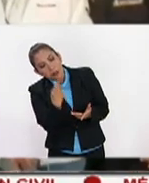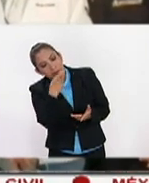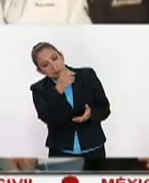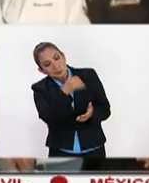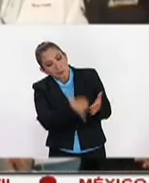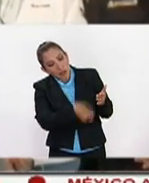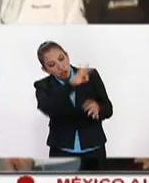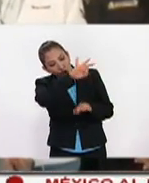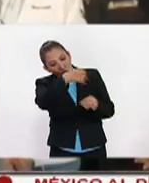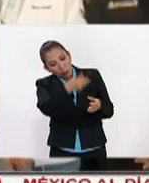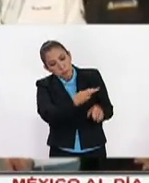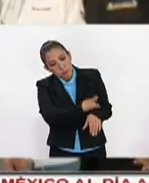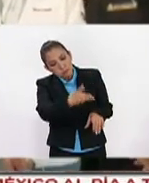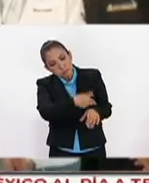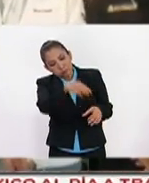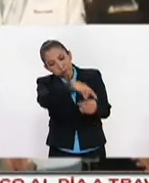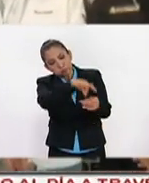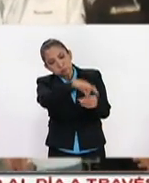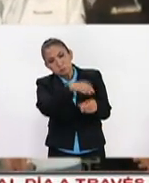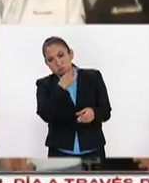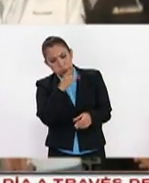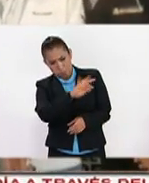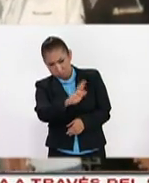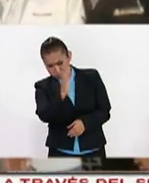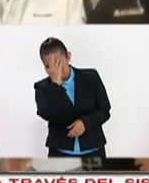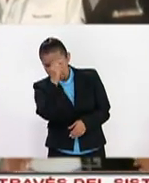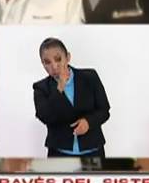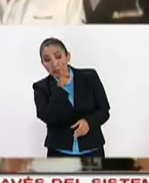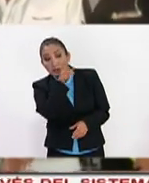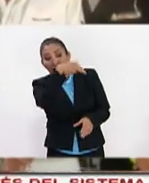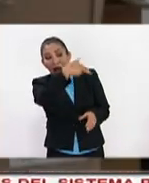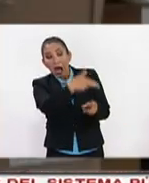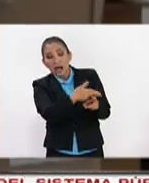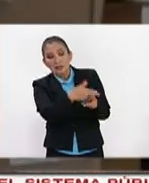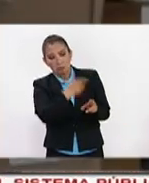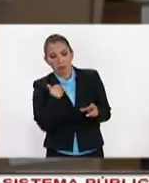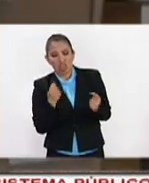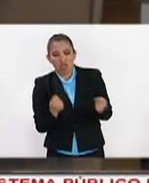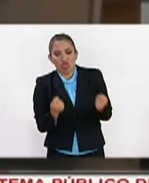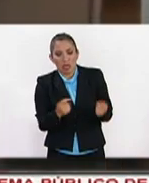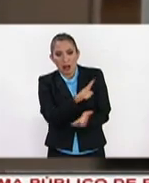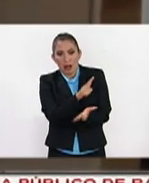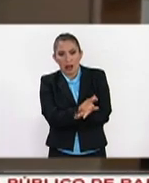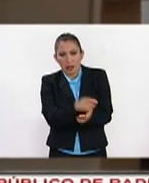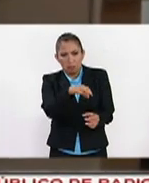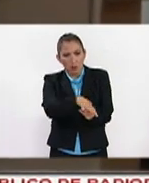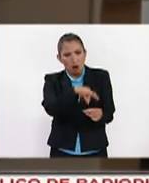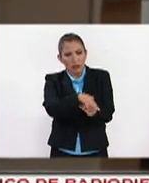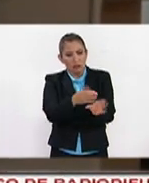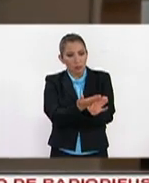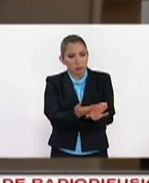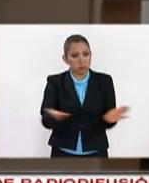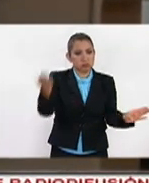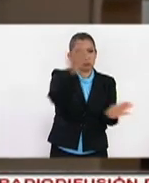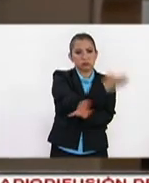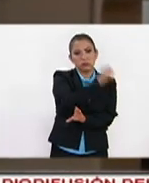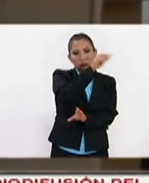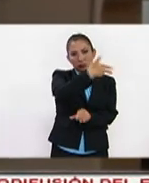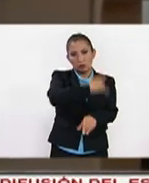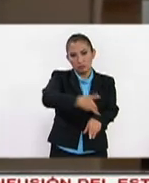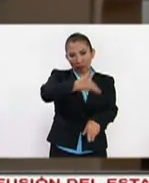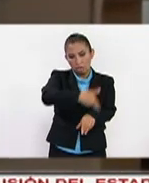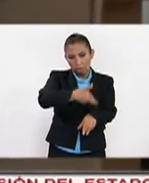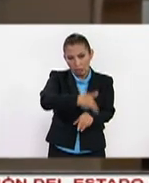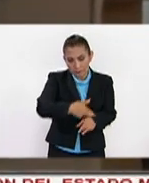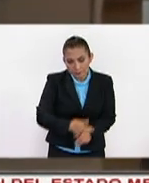de todo el proceso electoral. Dijo que no reconocerían los resultados por las violaciones de la ley electoral que se cometieron durante este